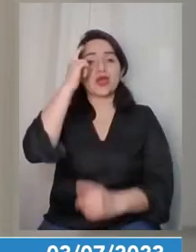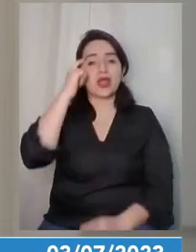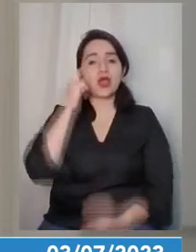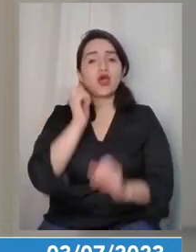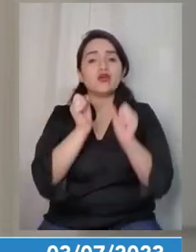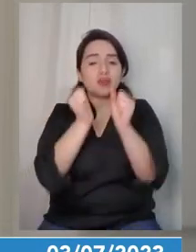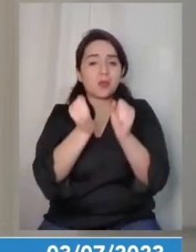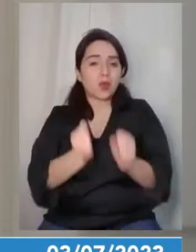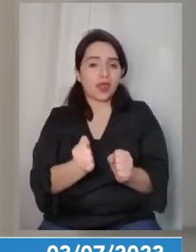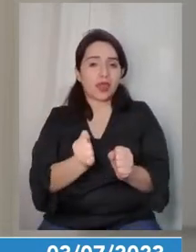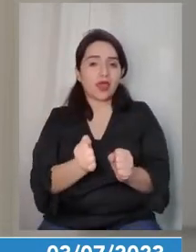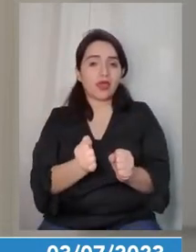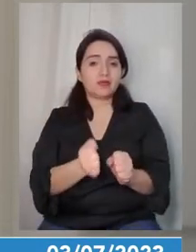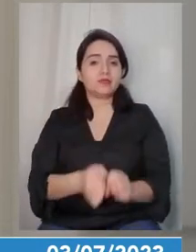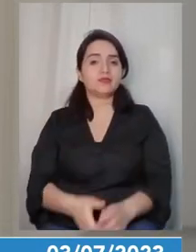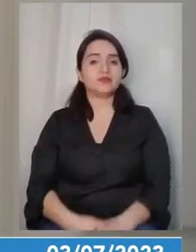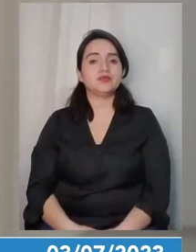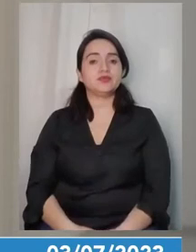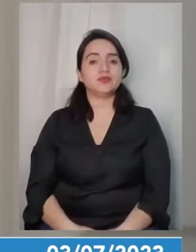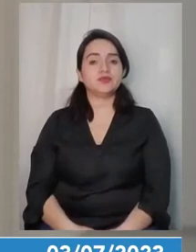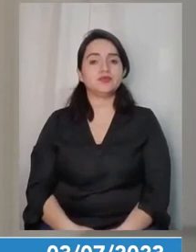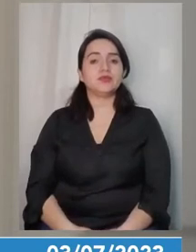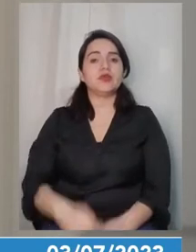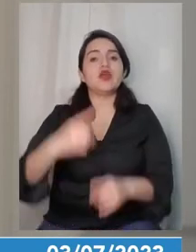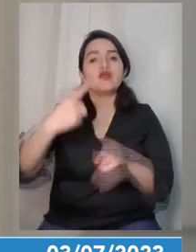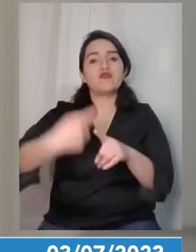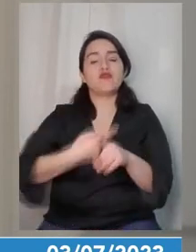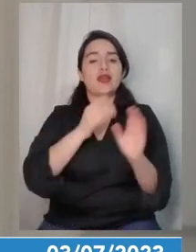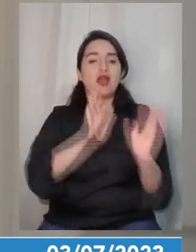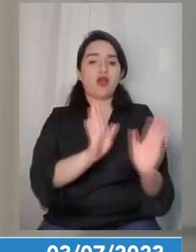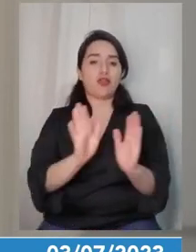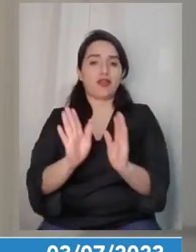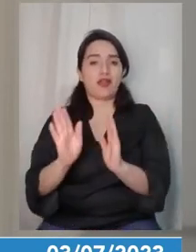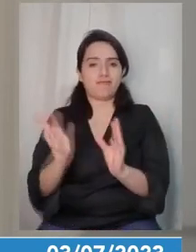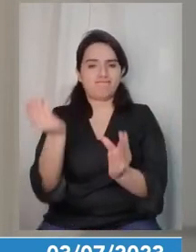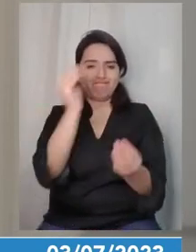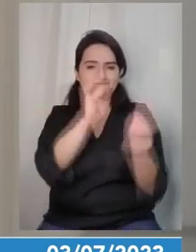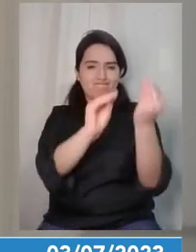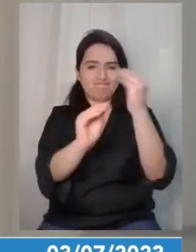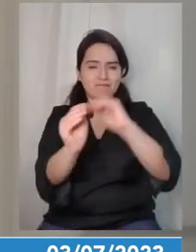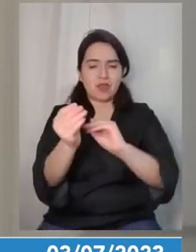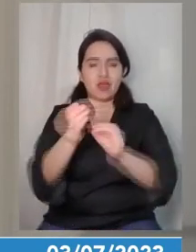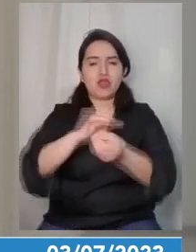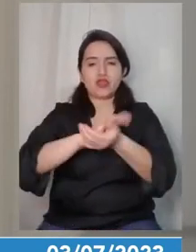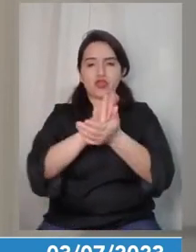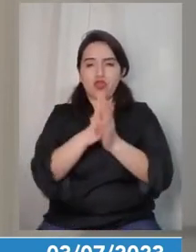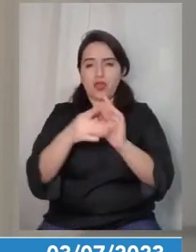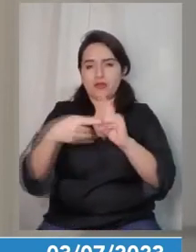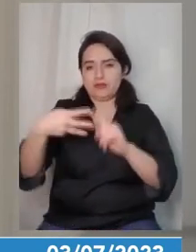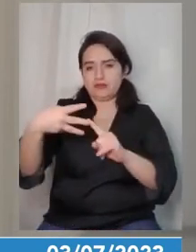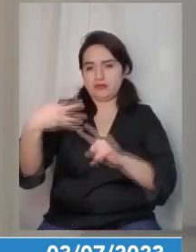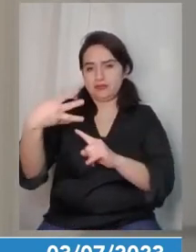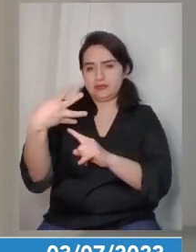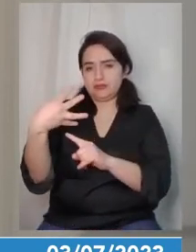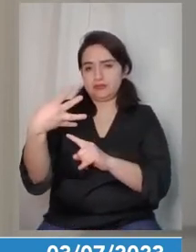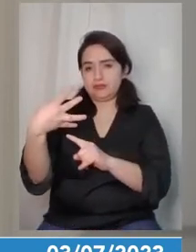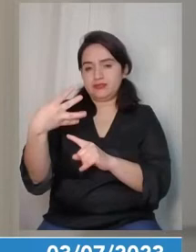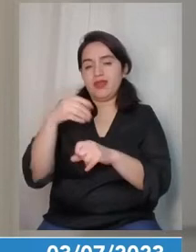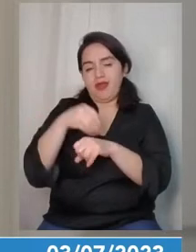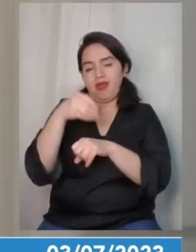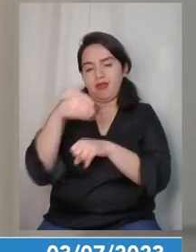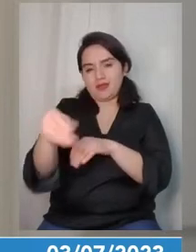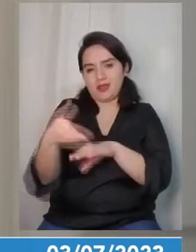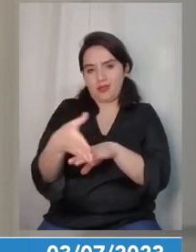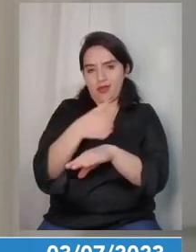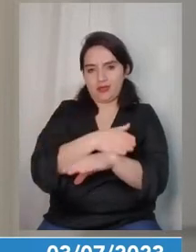alguna u otra forma, volver a ordenar desde tomando en consideración todos los elementos que veníamos señalando.